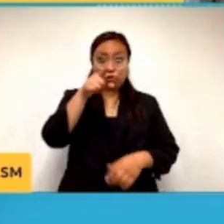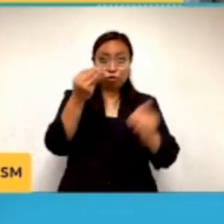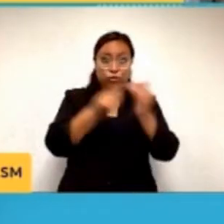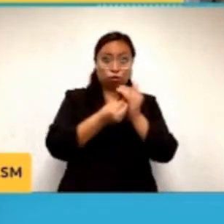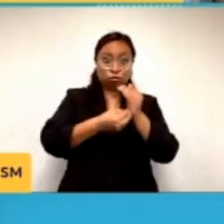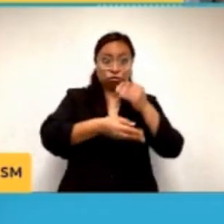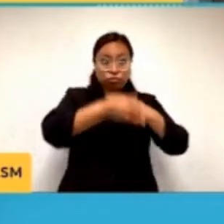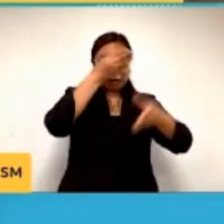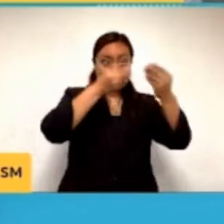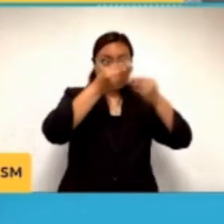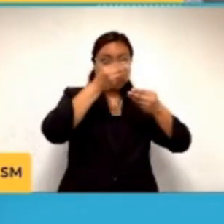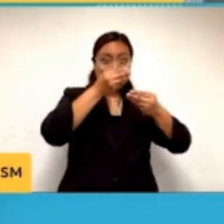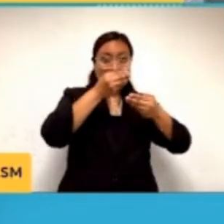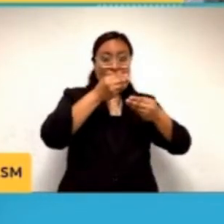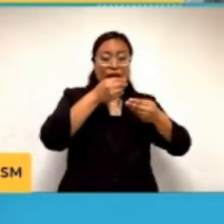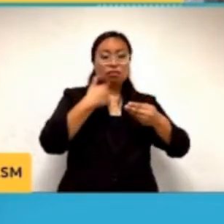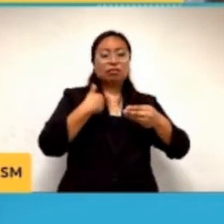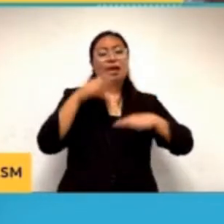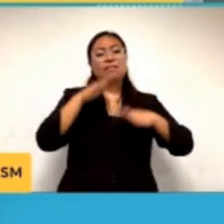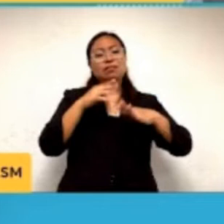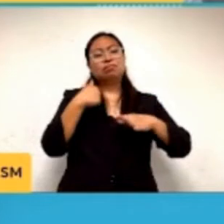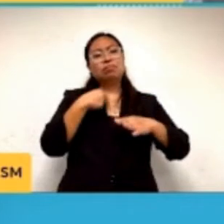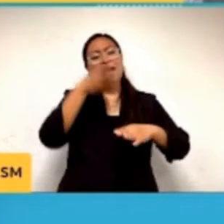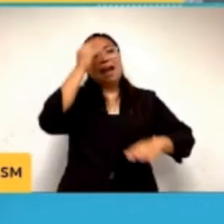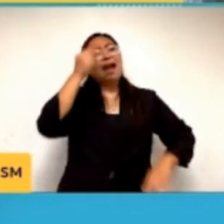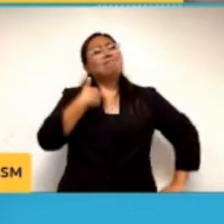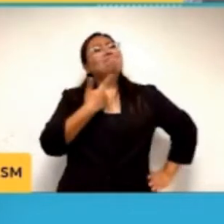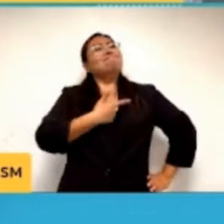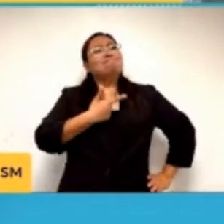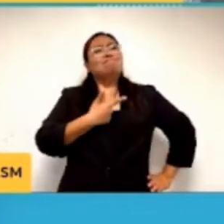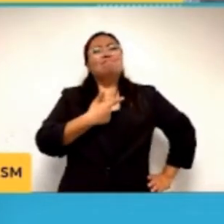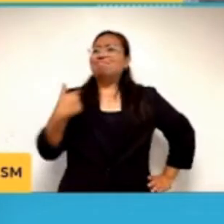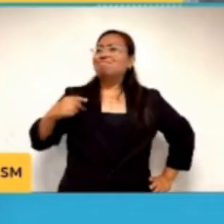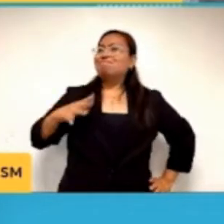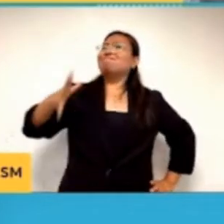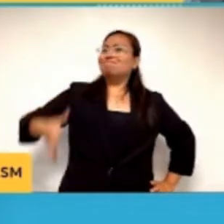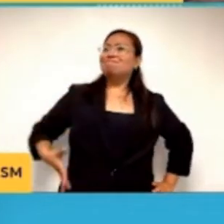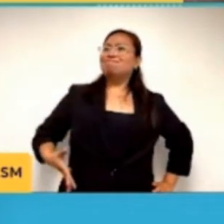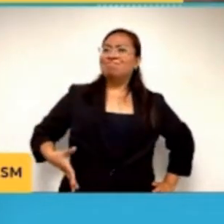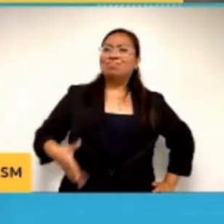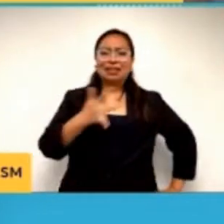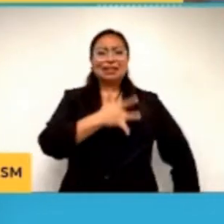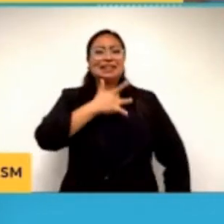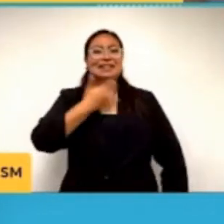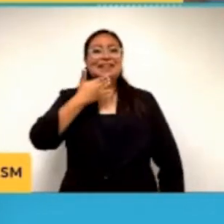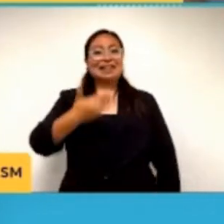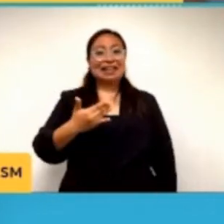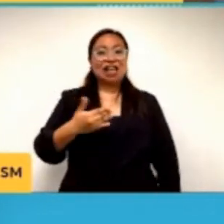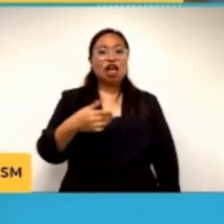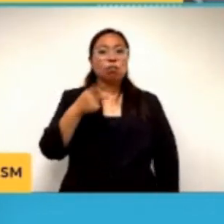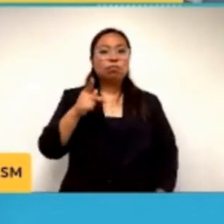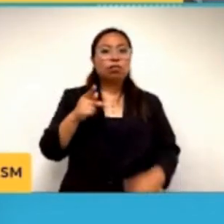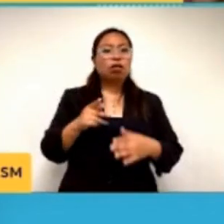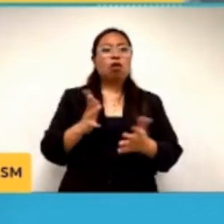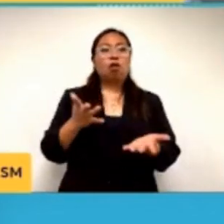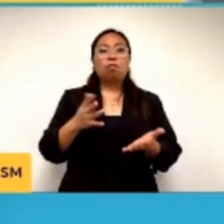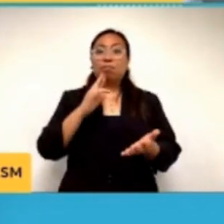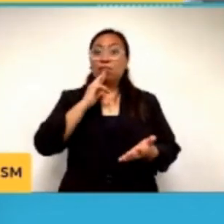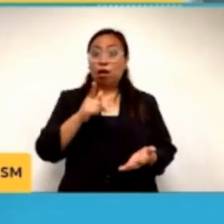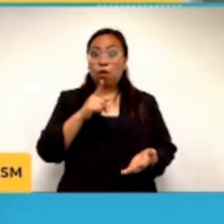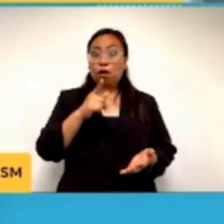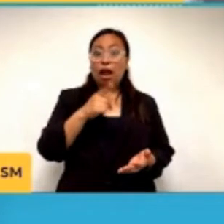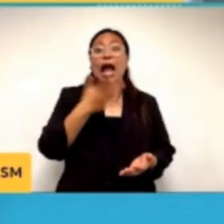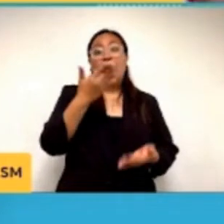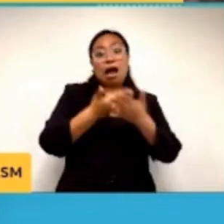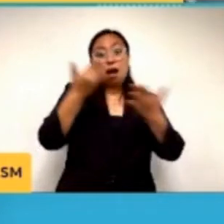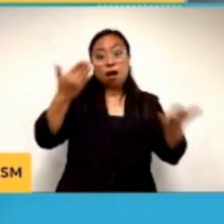muchas veces nos quedamos con el aprendizaje y es maravilloso. Qué bueno, qué bueno. Pero qué padre que pudieras aprovechar esos